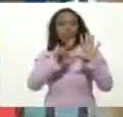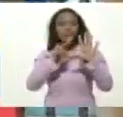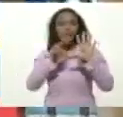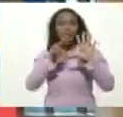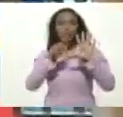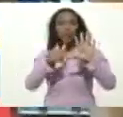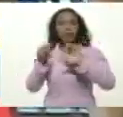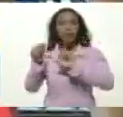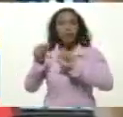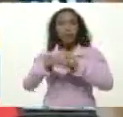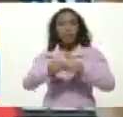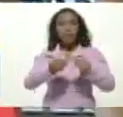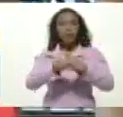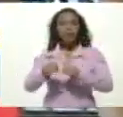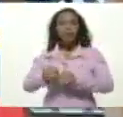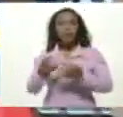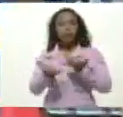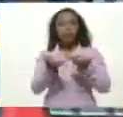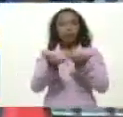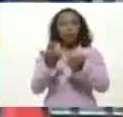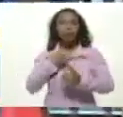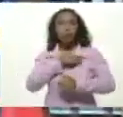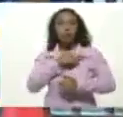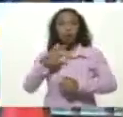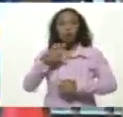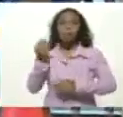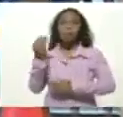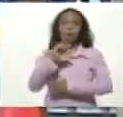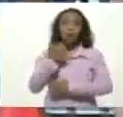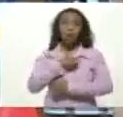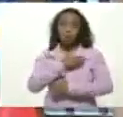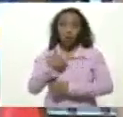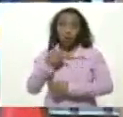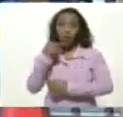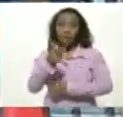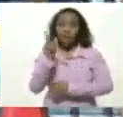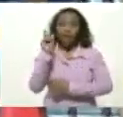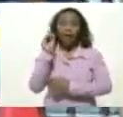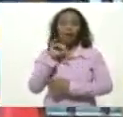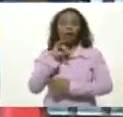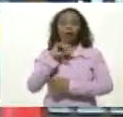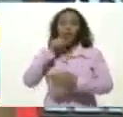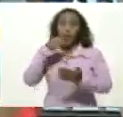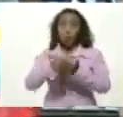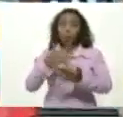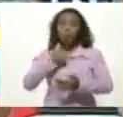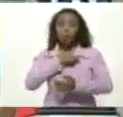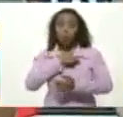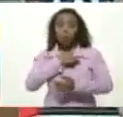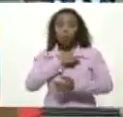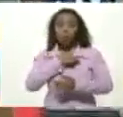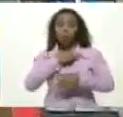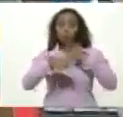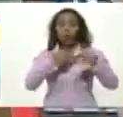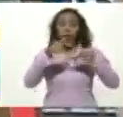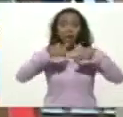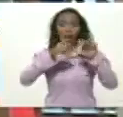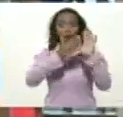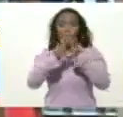1.760 panes. Y está además, presidente, decirle, en nombre de los productores de nuestra comuna y de los productores